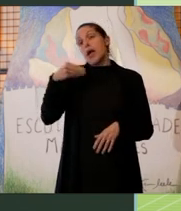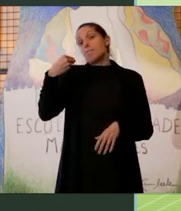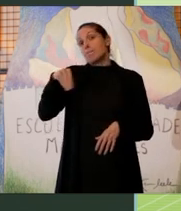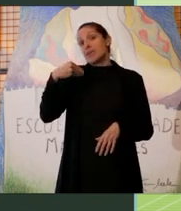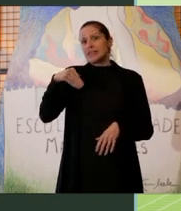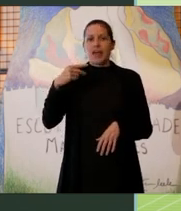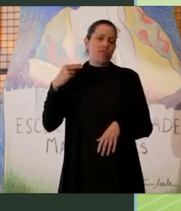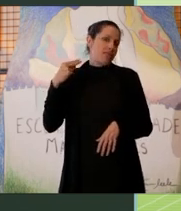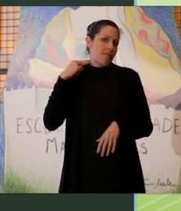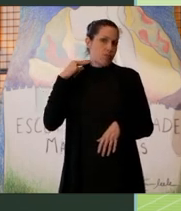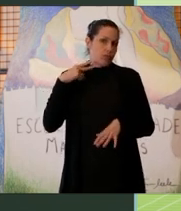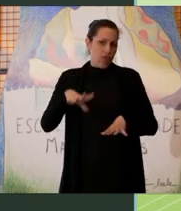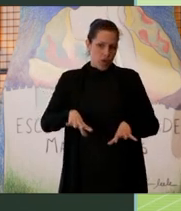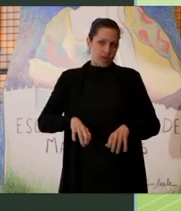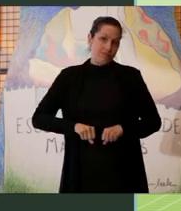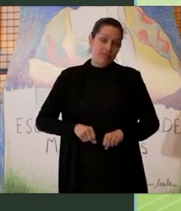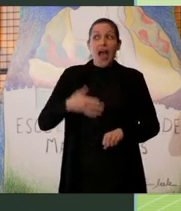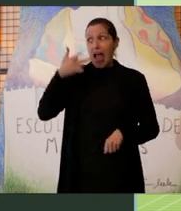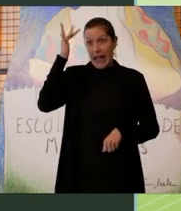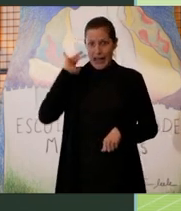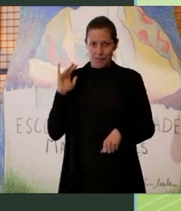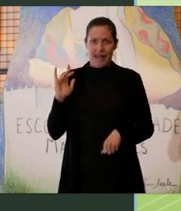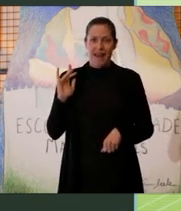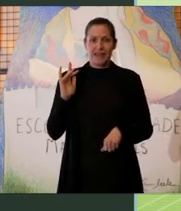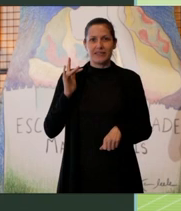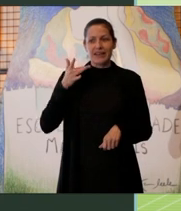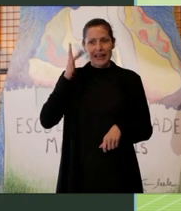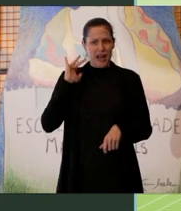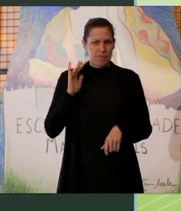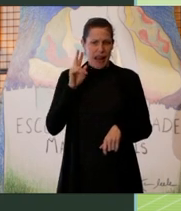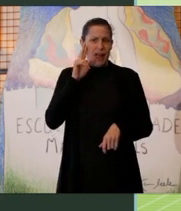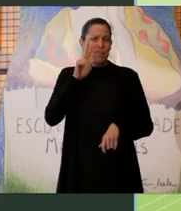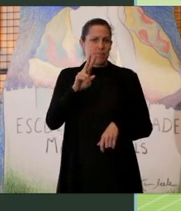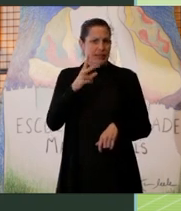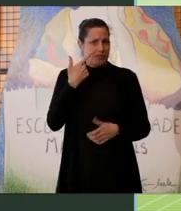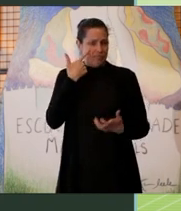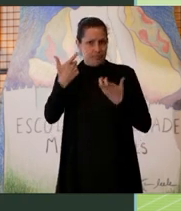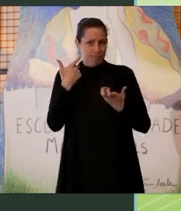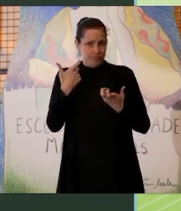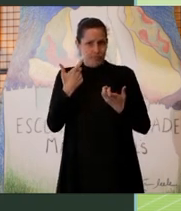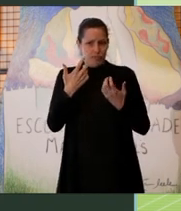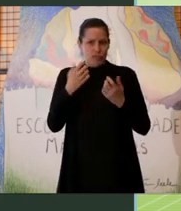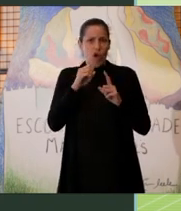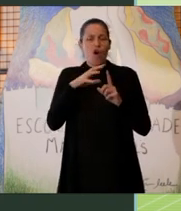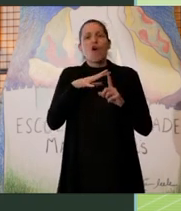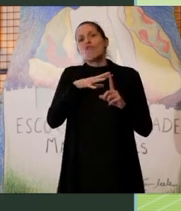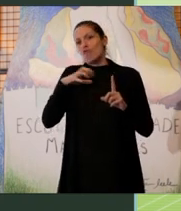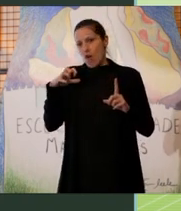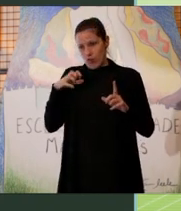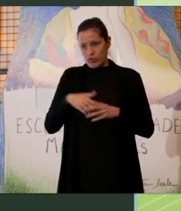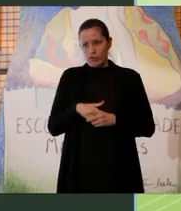sabes tú porque te encuentras en foros donde te encuentras con compañeros y compañera solo el 16%